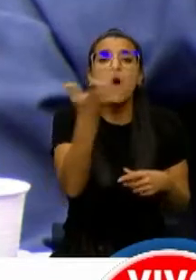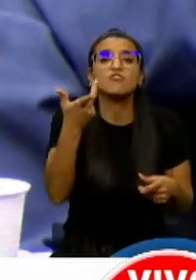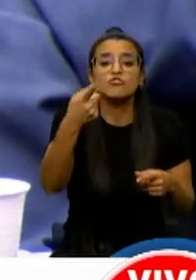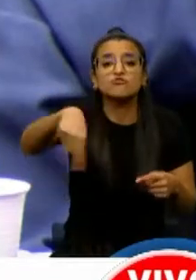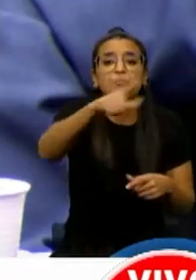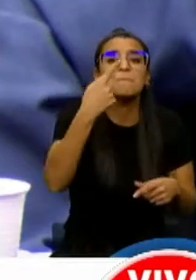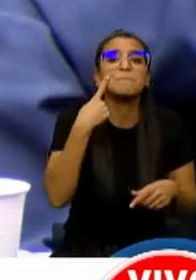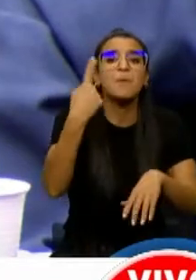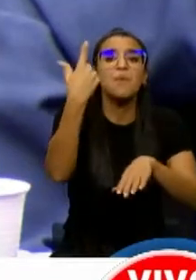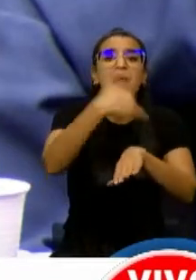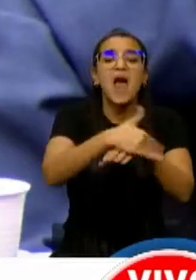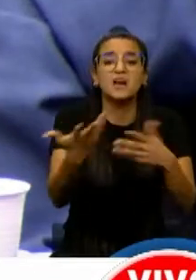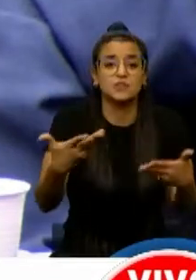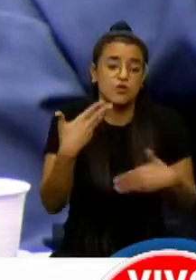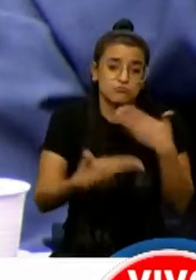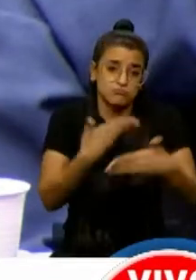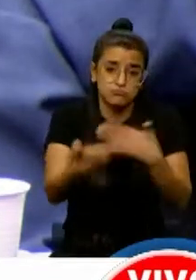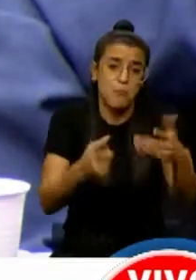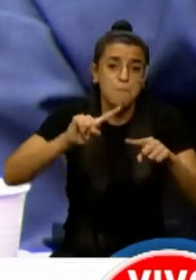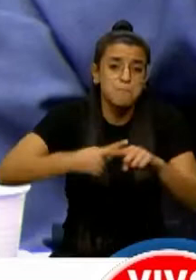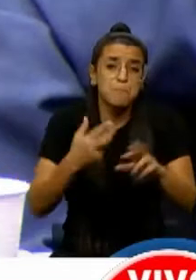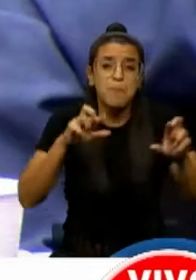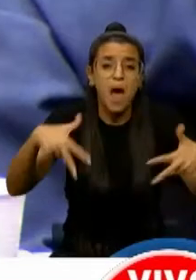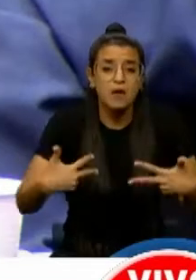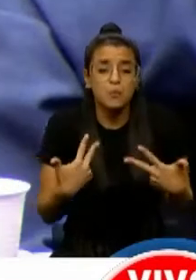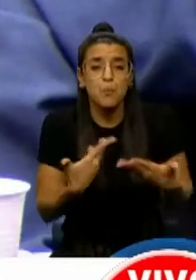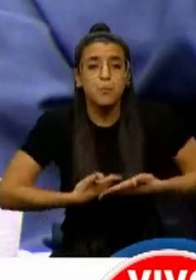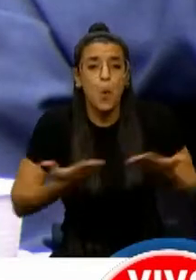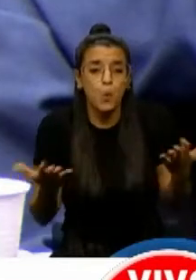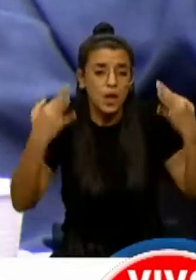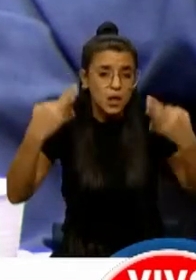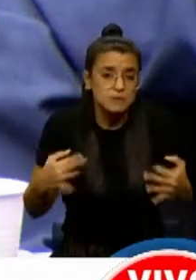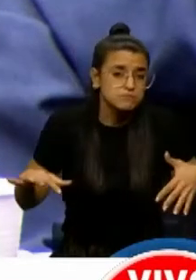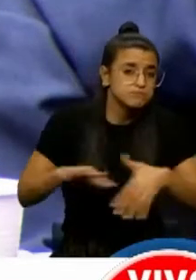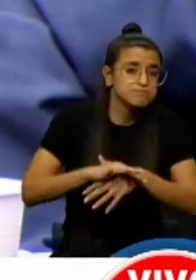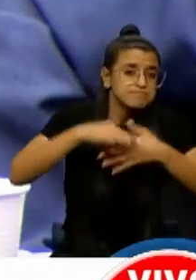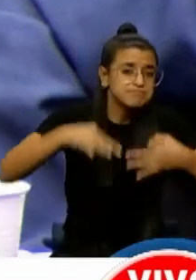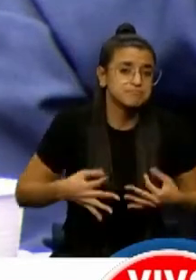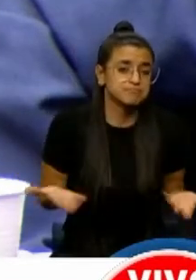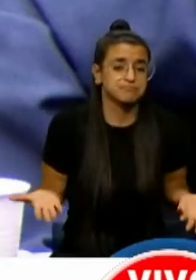cuántos son, no vamos a poder desarrollar una política pública pertinente y eficaz.